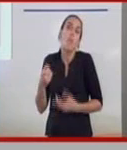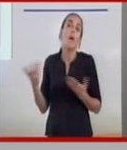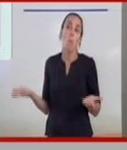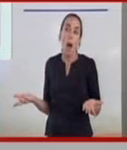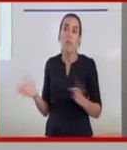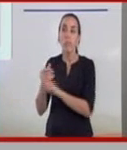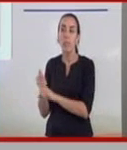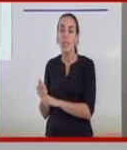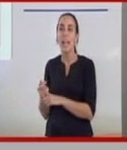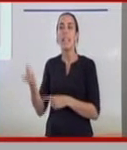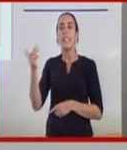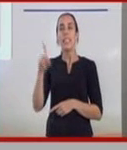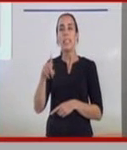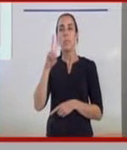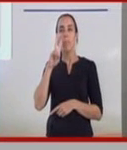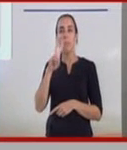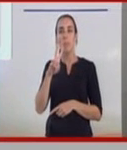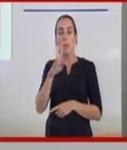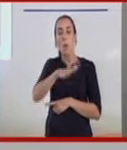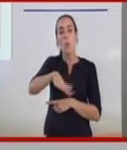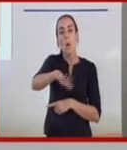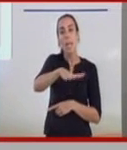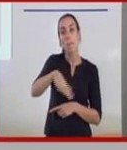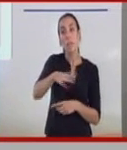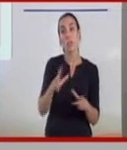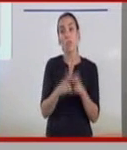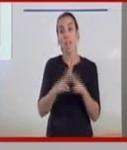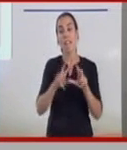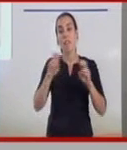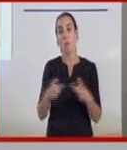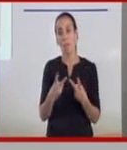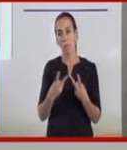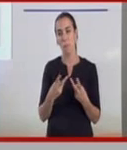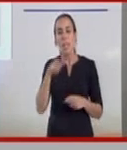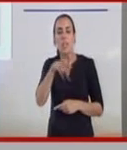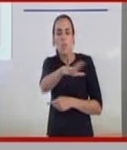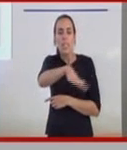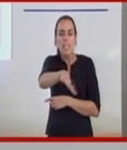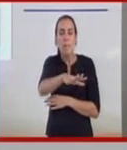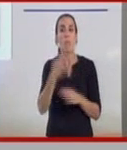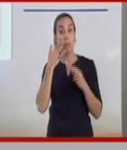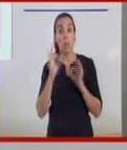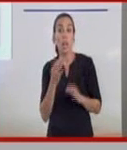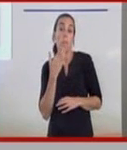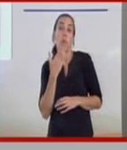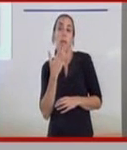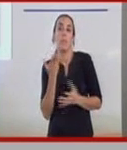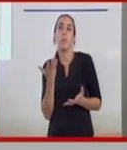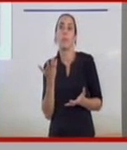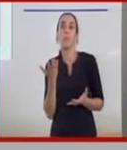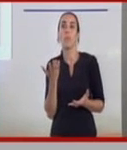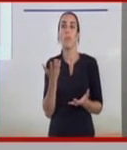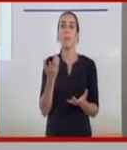una tendencia que es la de los espacios sociales de innovación, que son espacios reales, pues podían, por ejemplo, nosotros